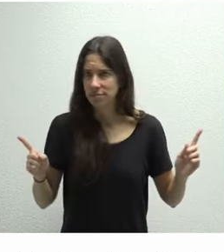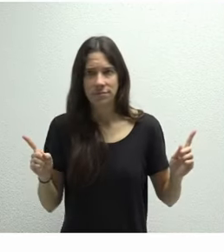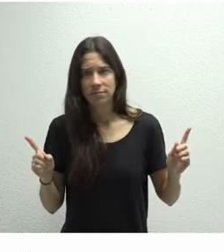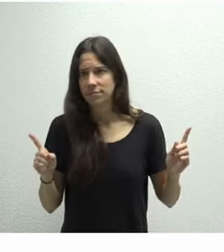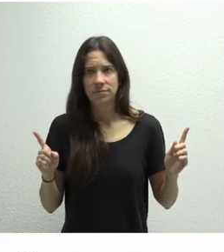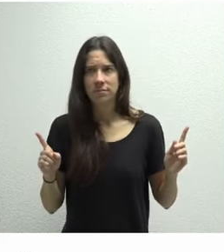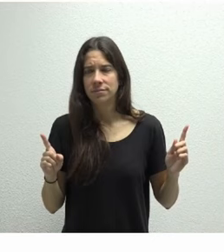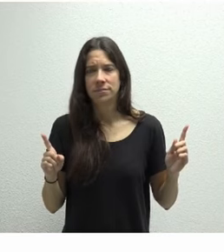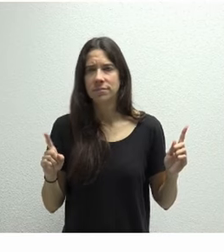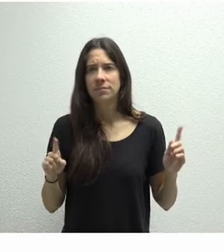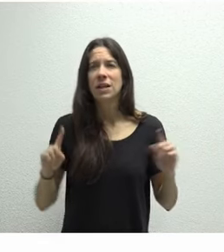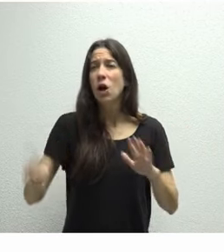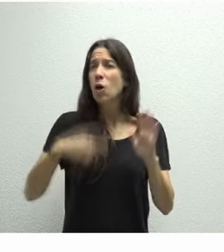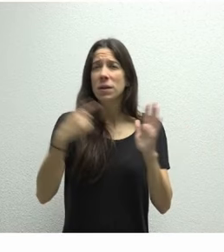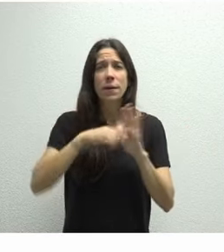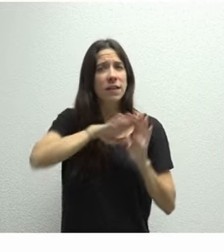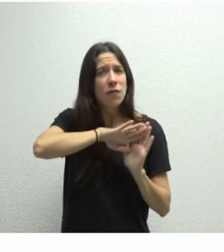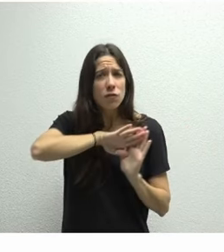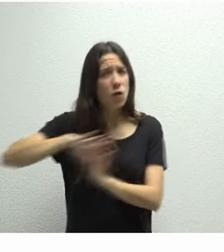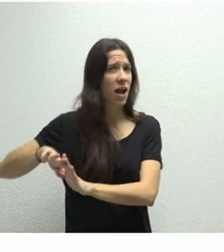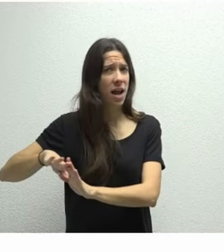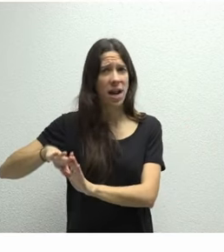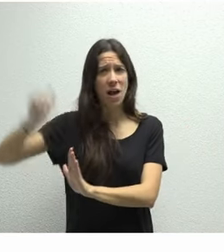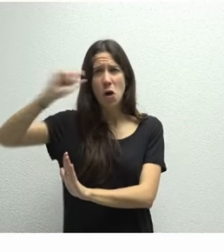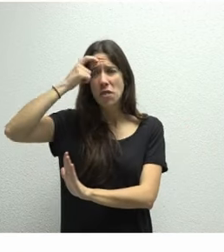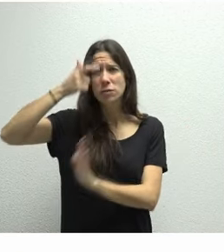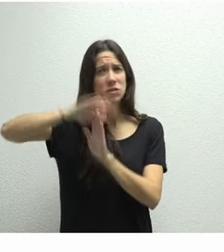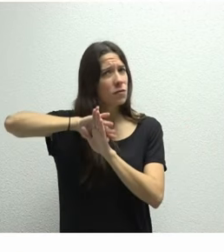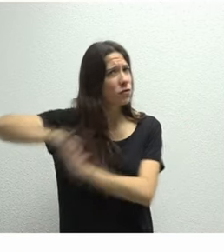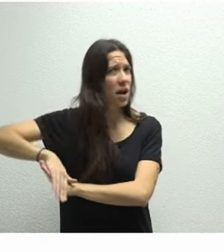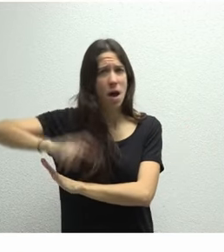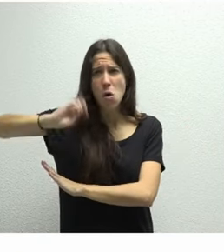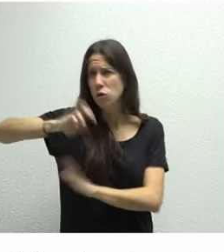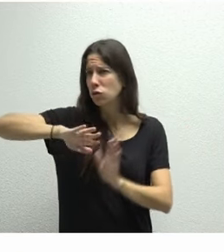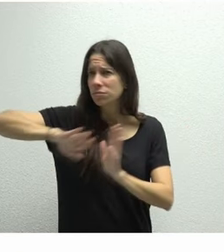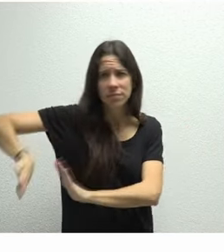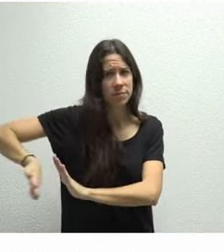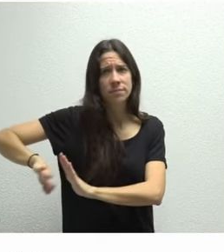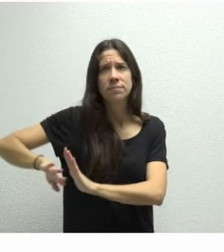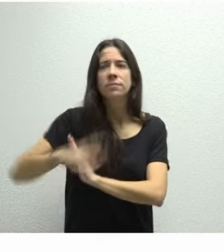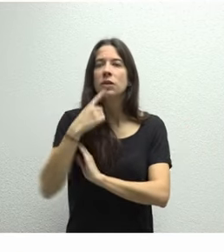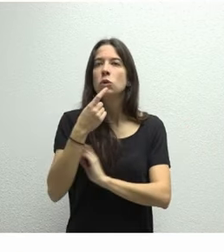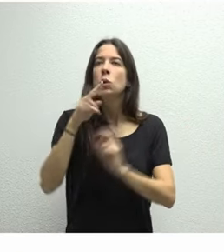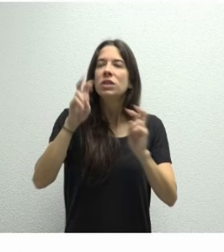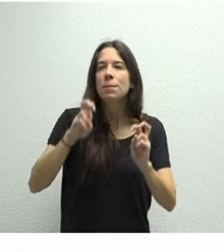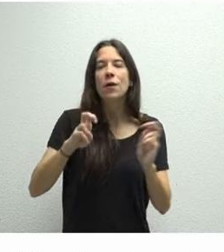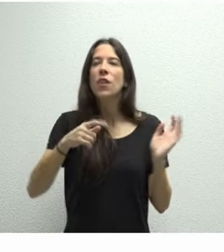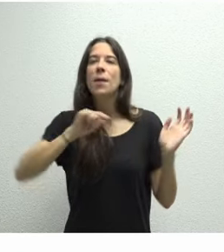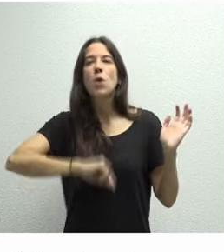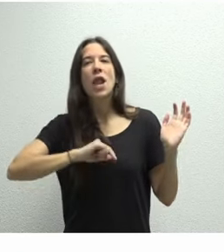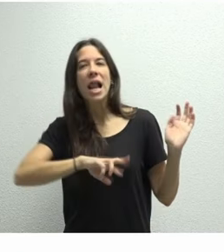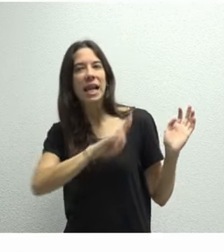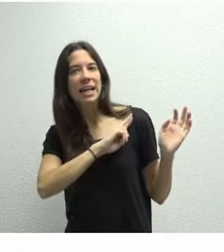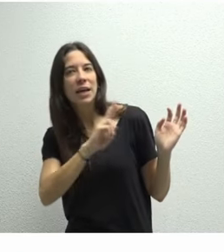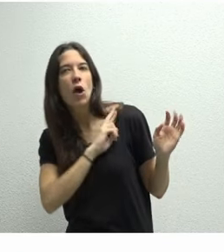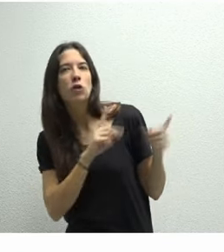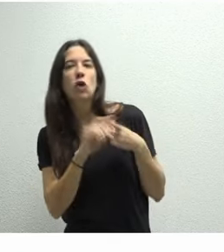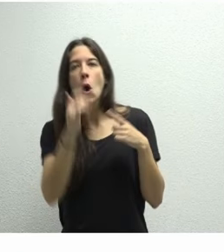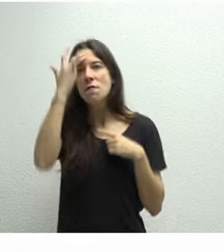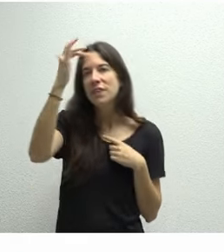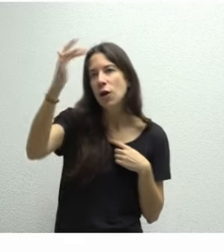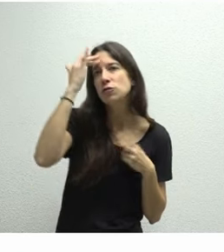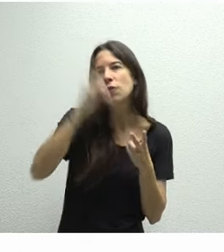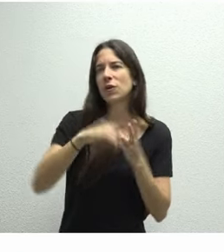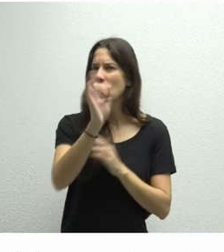totalmente fuera de esta concepción no es una Concepción no no de una moral religiosa o filosófica sino una